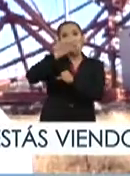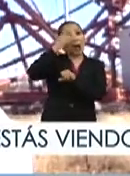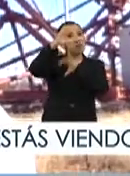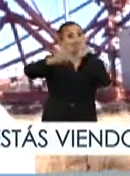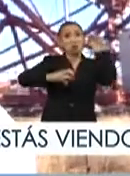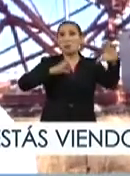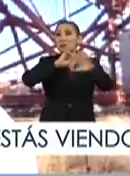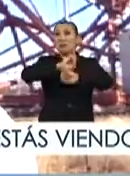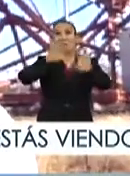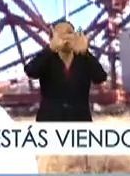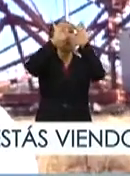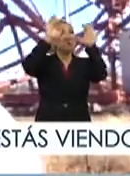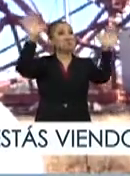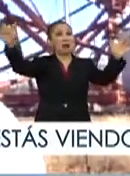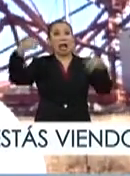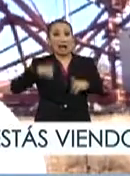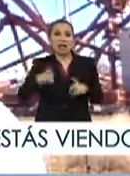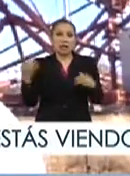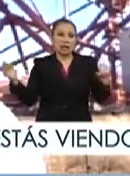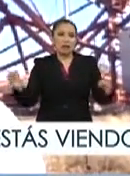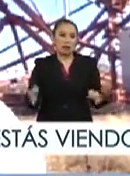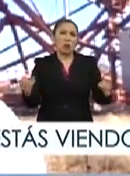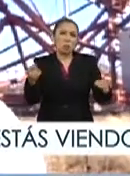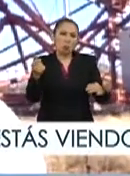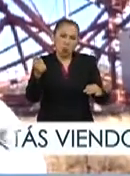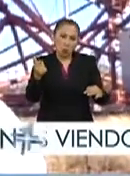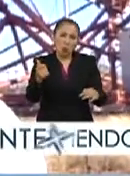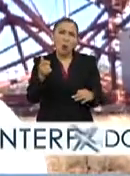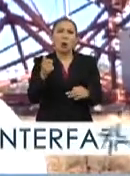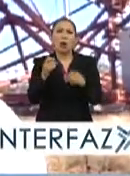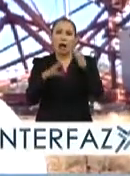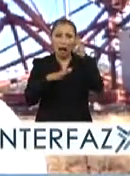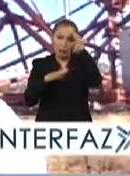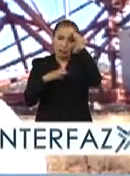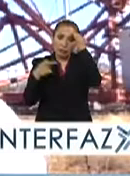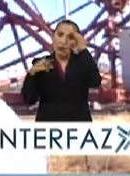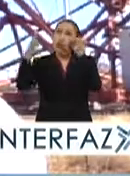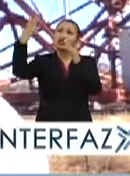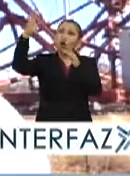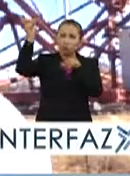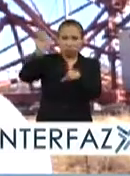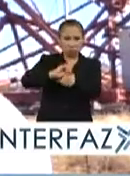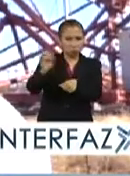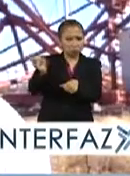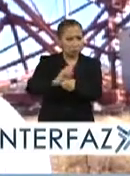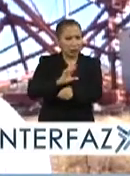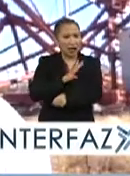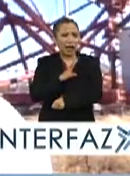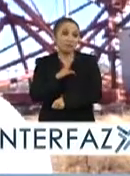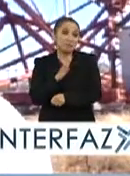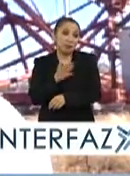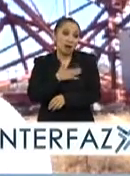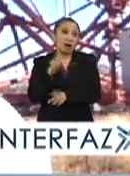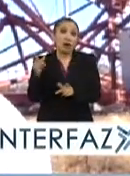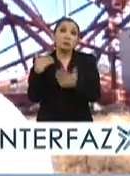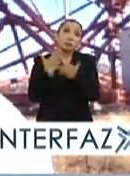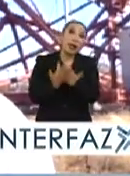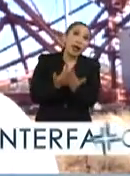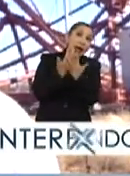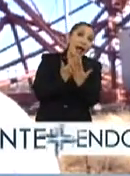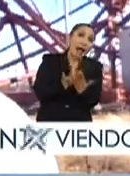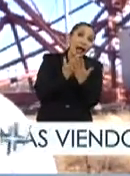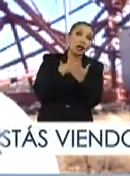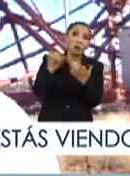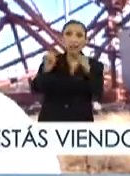nubes. Aquí es invierno, hace un poco de frío, pero hay sol todos los días y bueno, solo queda esperar que la